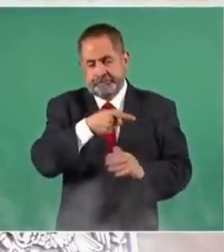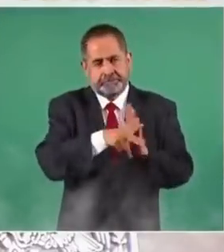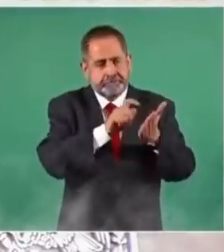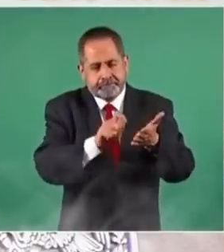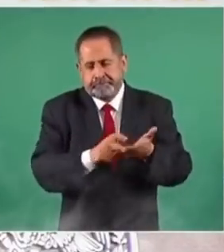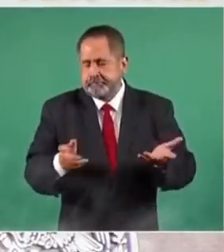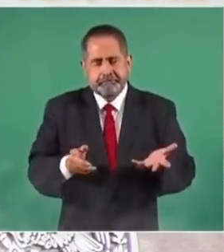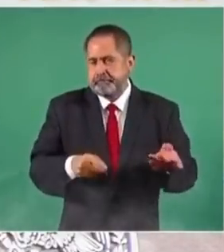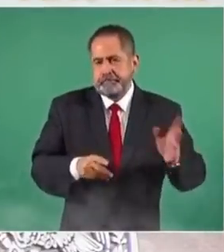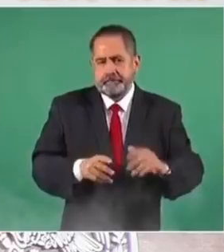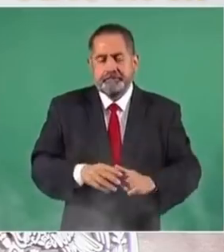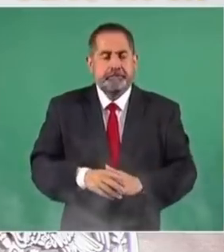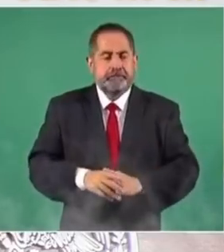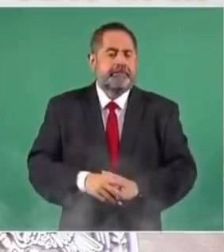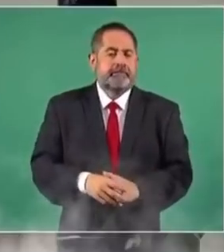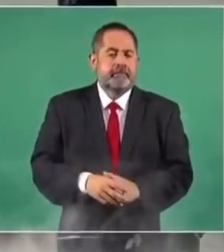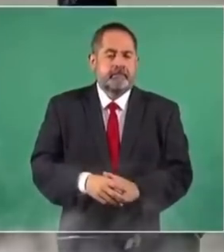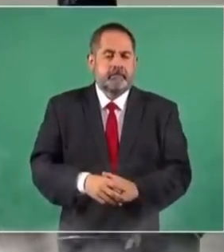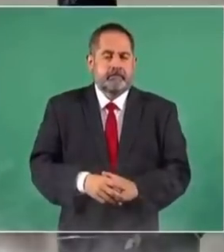periodismo.